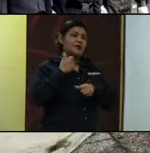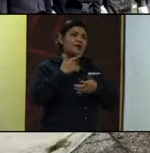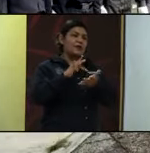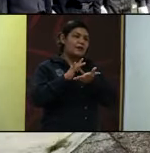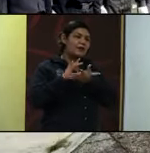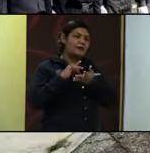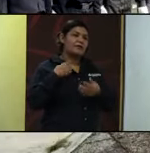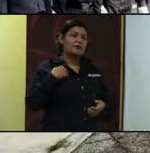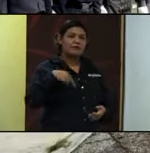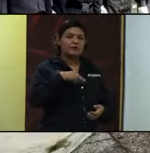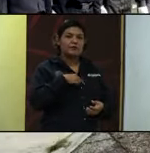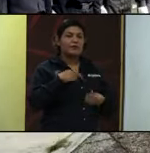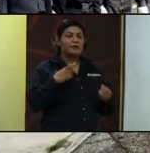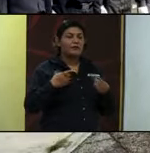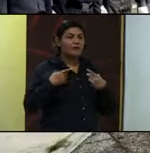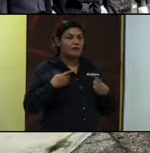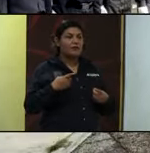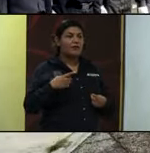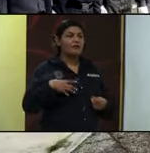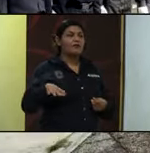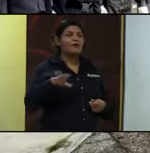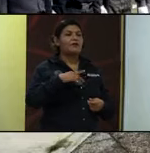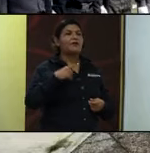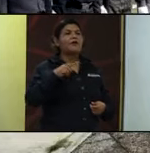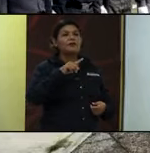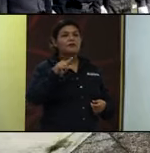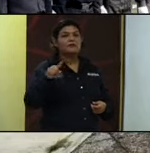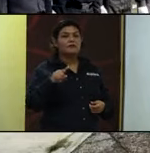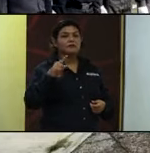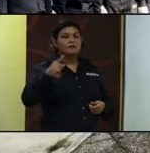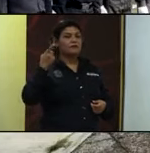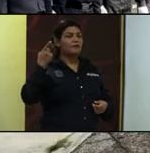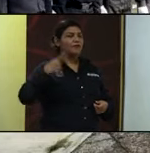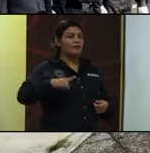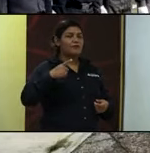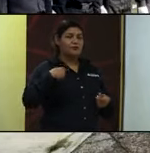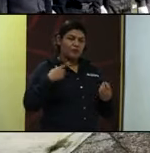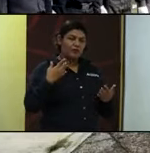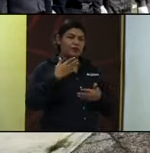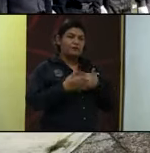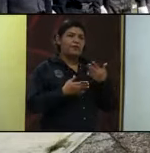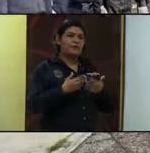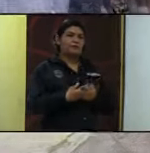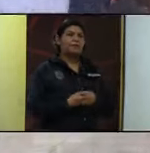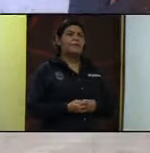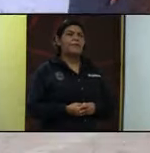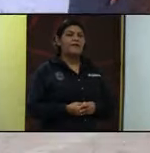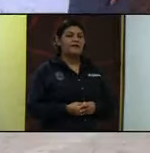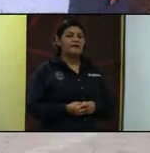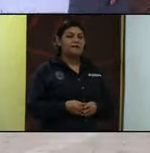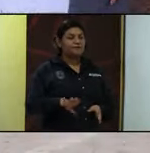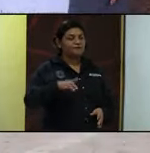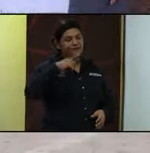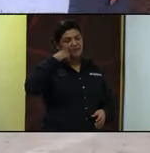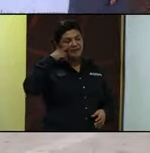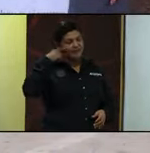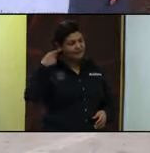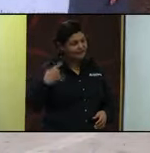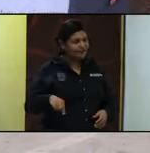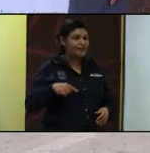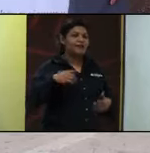aquí, presidente, al servicio de la comunidad, en lo que usted mande y ordene, estamos presentes el pentatlón. Desvelados y todos, pero aquí